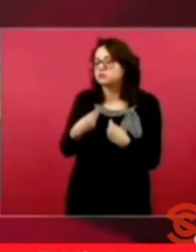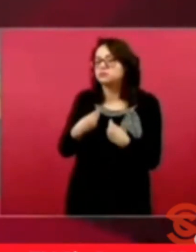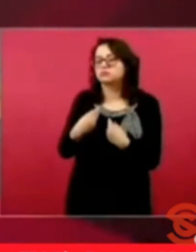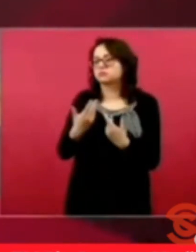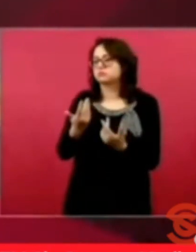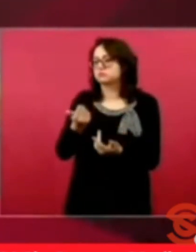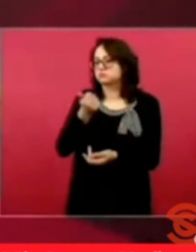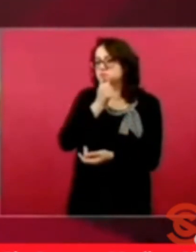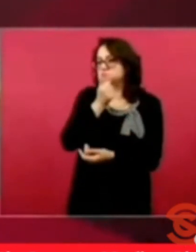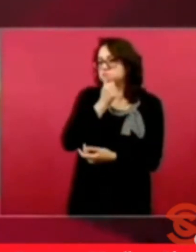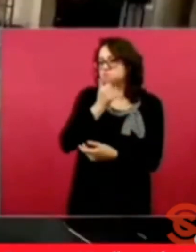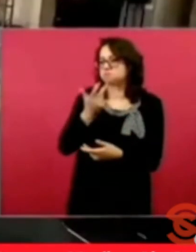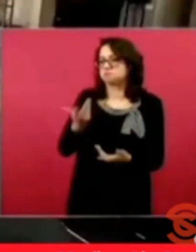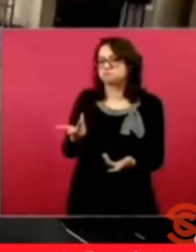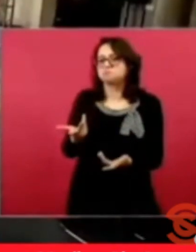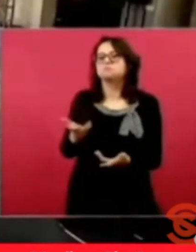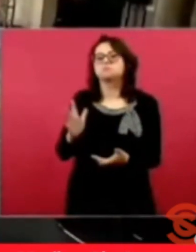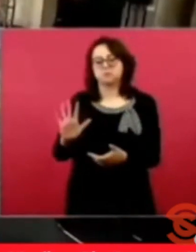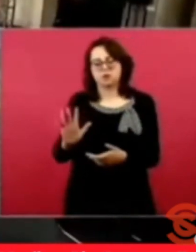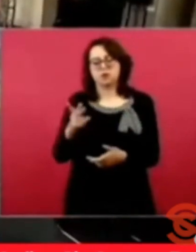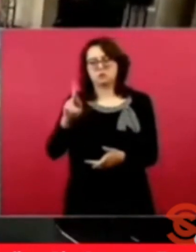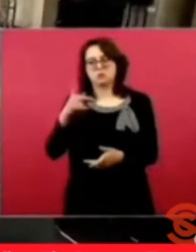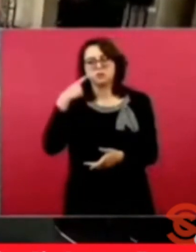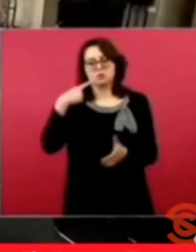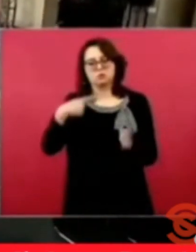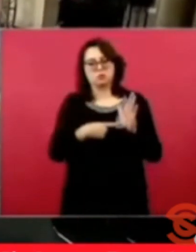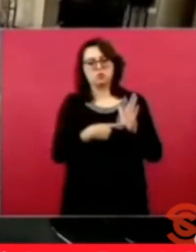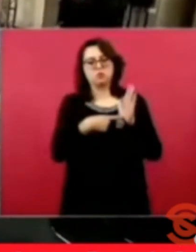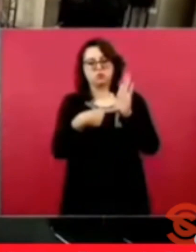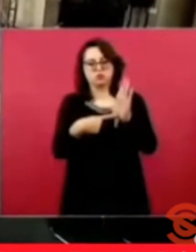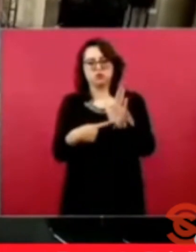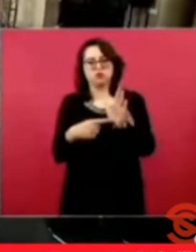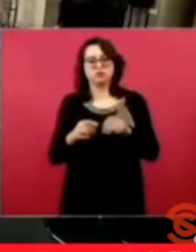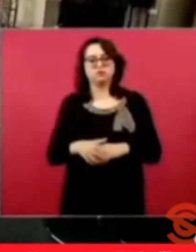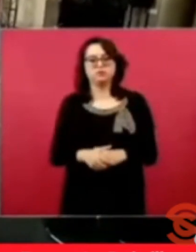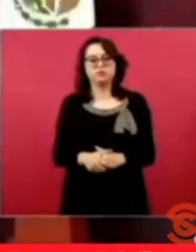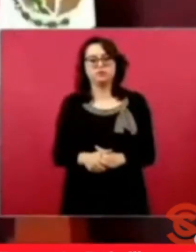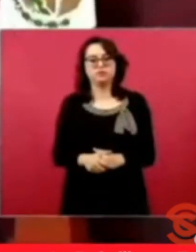y les voy a plantear lo que está sucediendo.